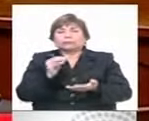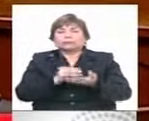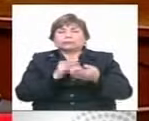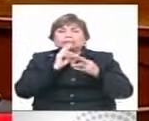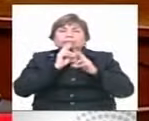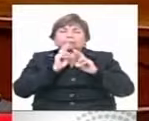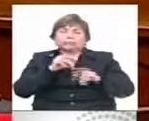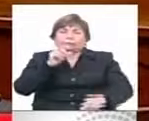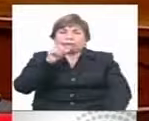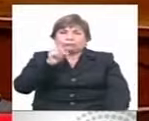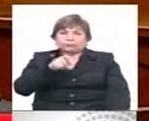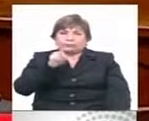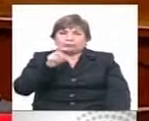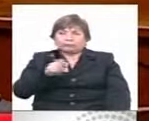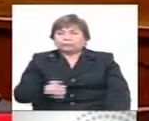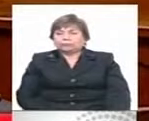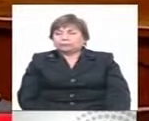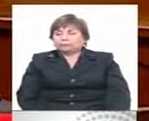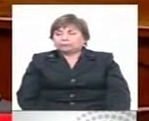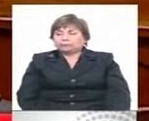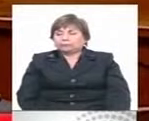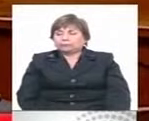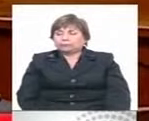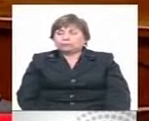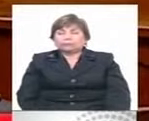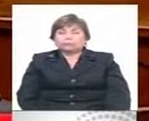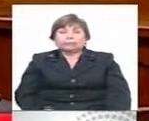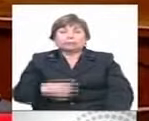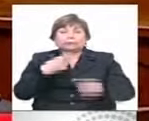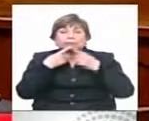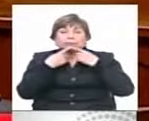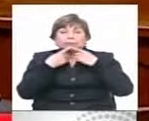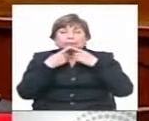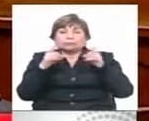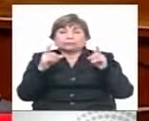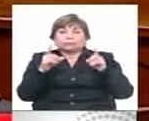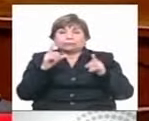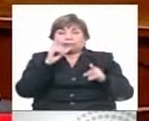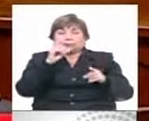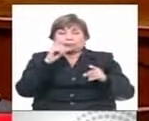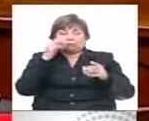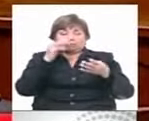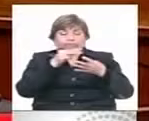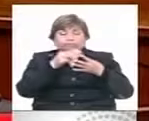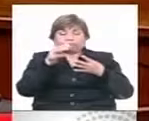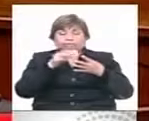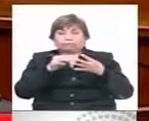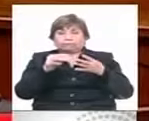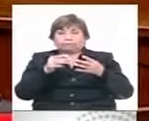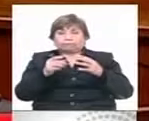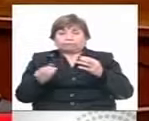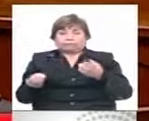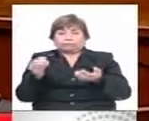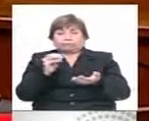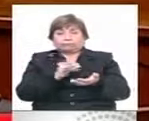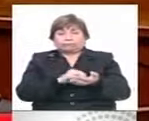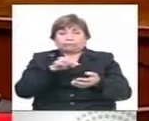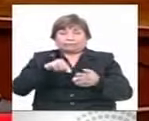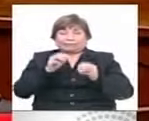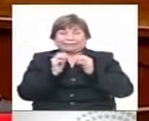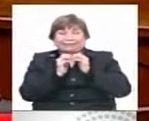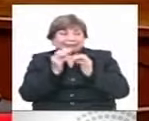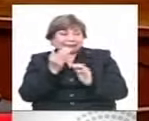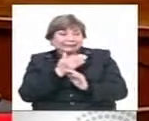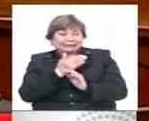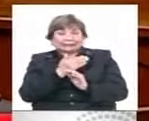responda a las necesidades de las mayorías. Debemos anunciar que una medida que se acaba de implementar en estos días